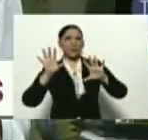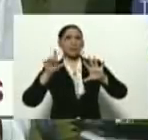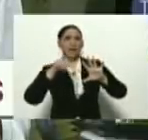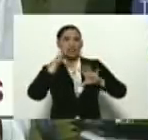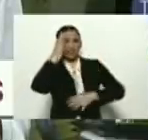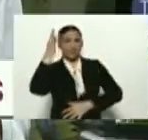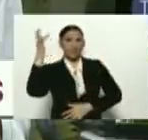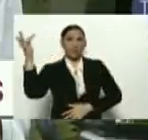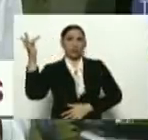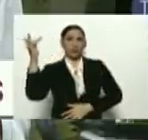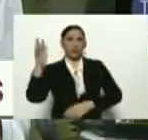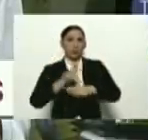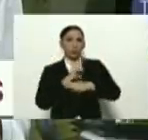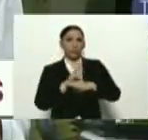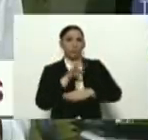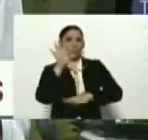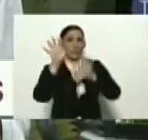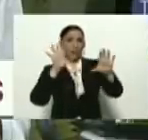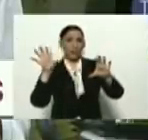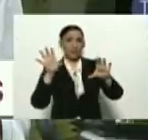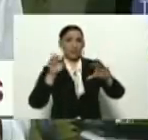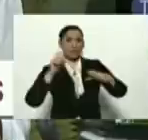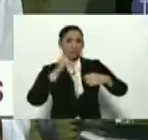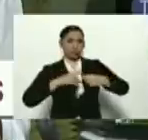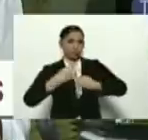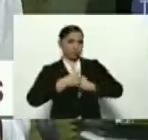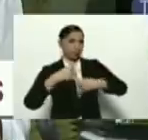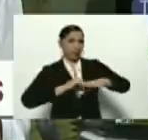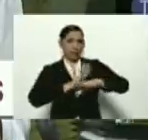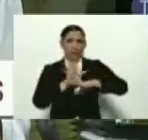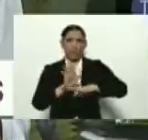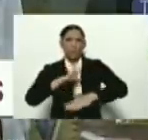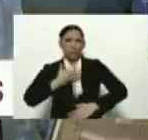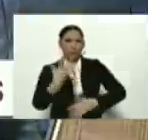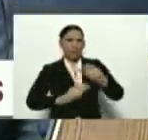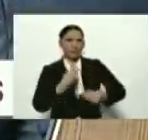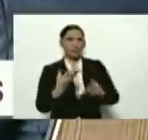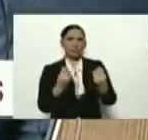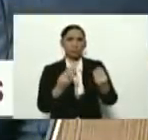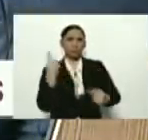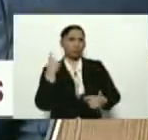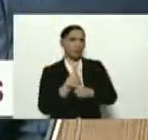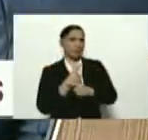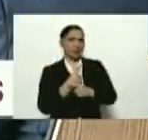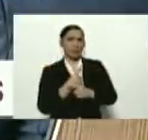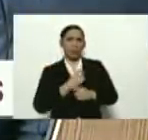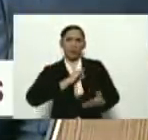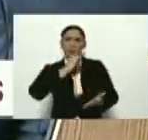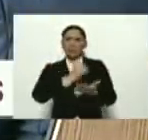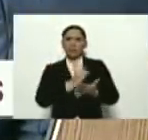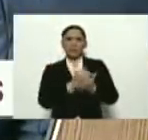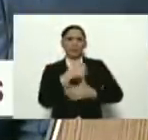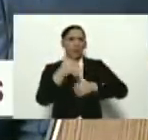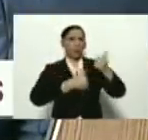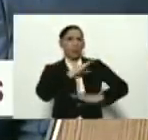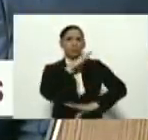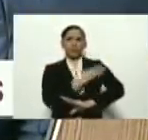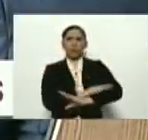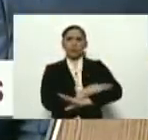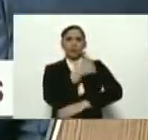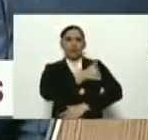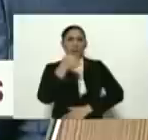filosofía. Los países del ALBA TCP pueden hacer mucho. Debemos identificar las potencialidades de cada